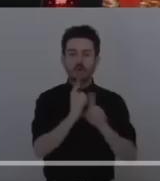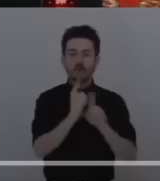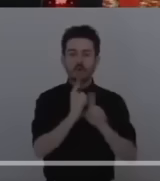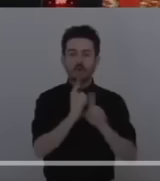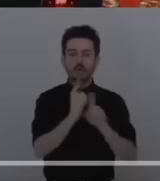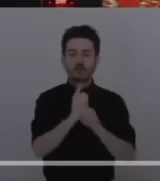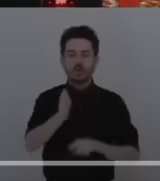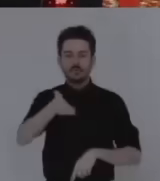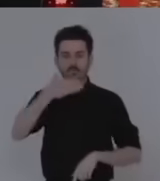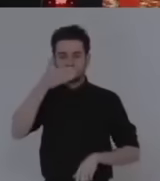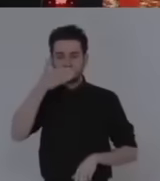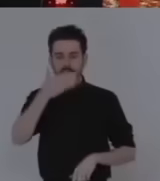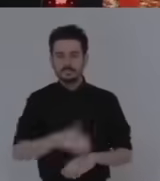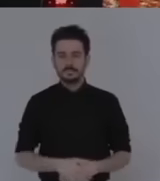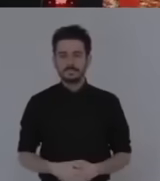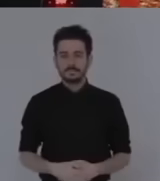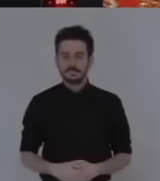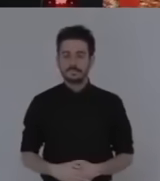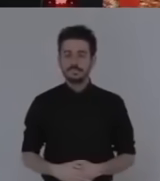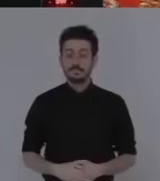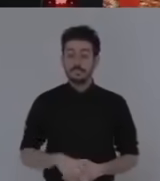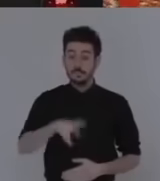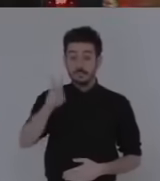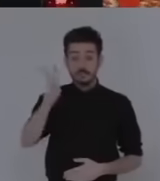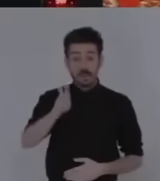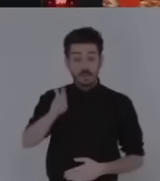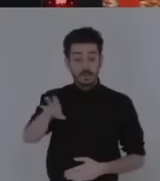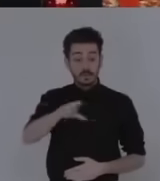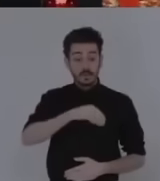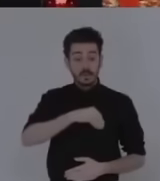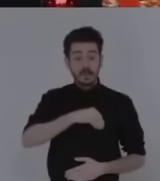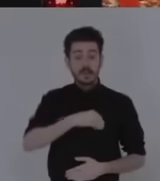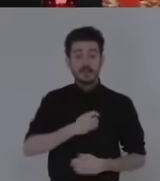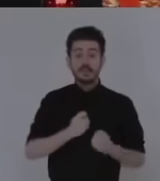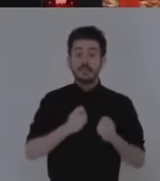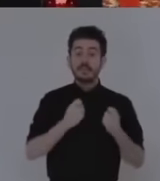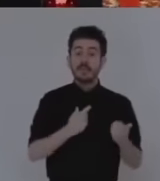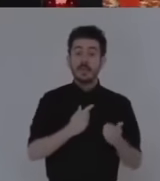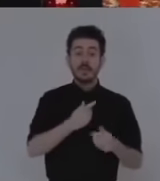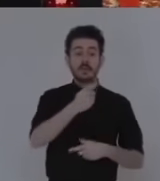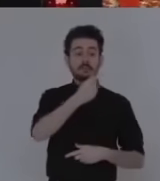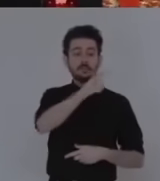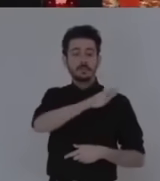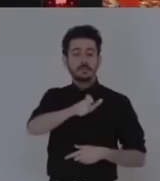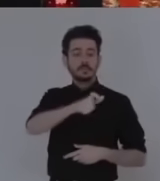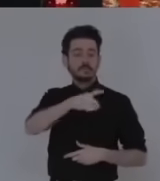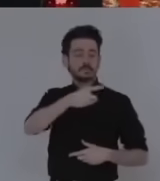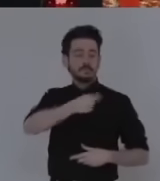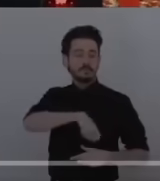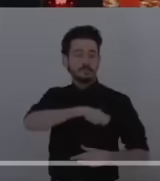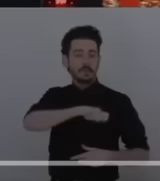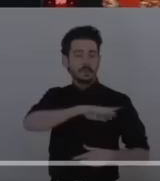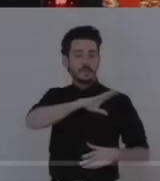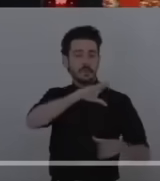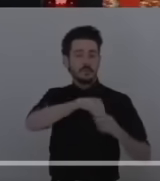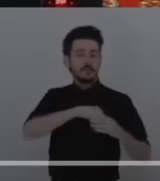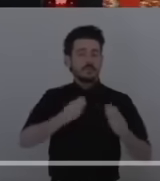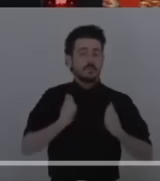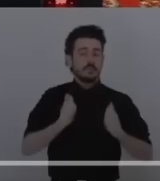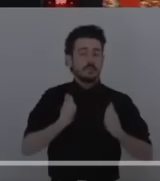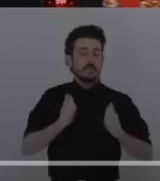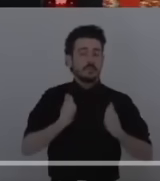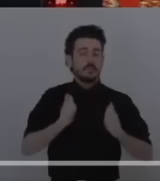con la censura. ¿Merece la pena garantizar que los españoles vivan donde vivan, tengan derecho a una